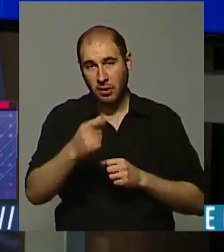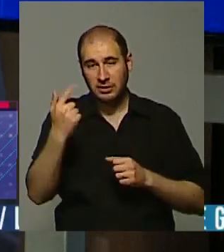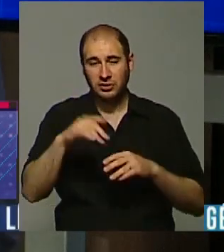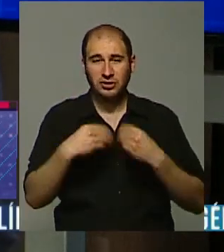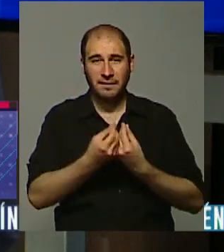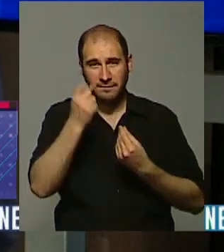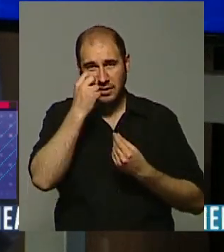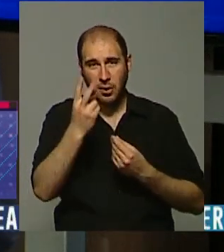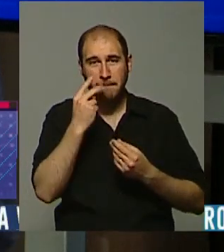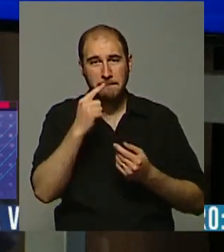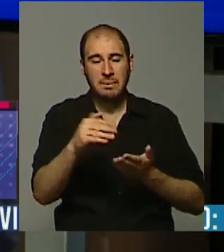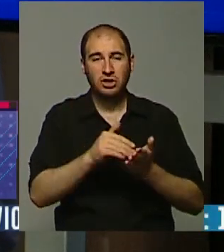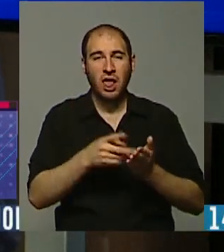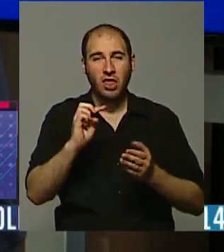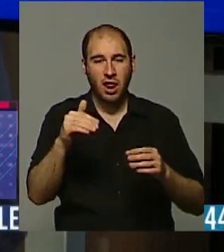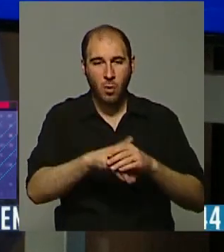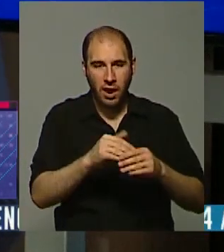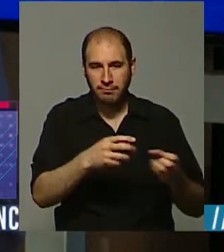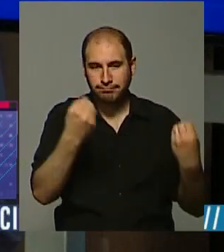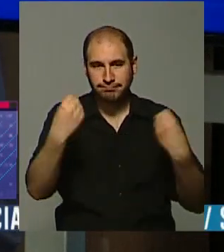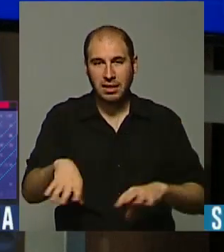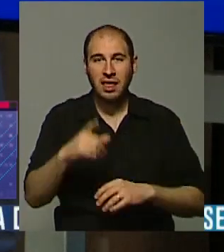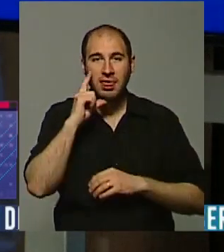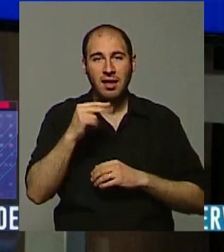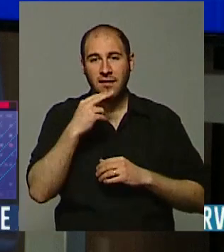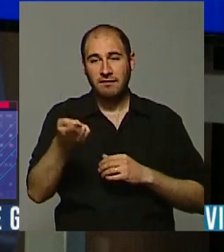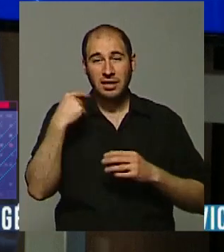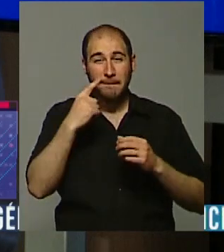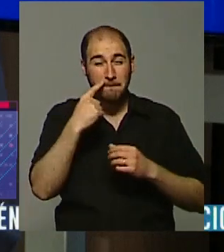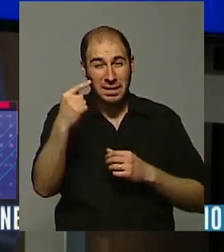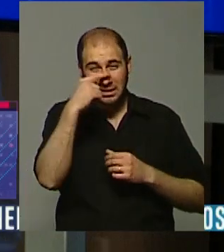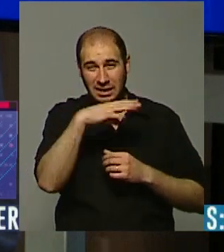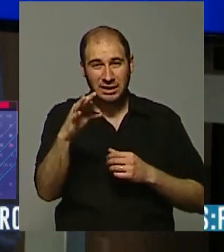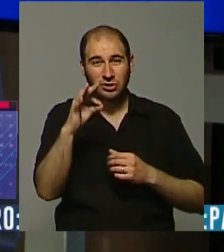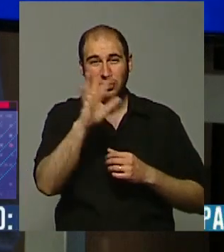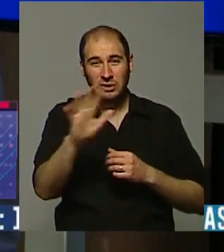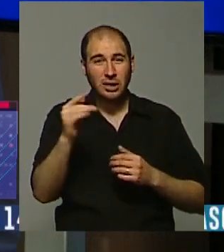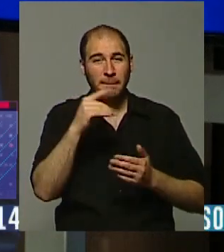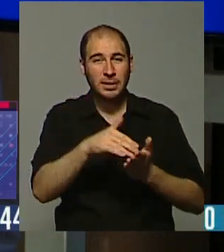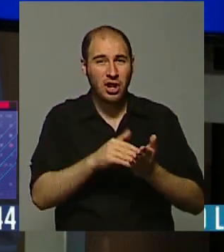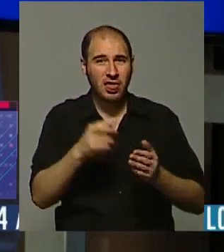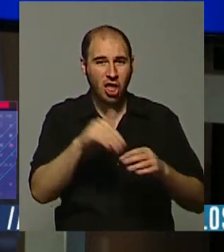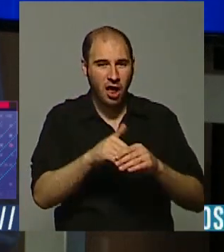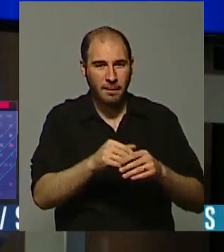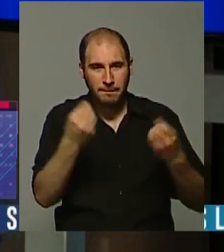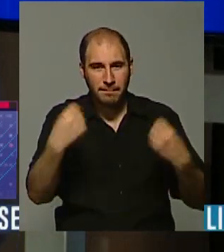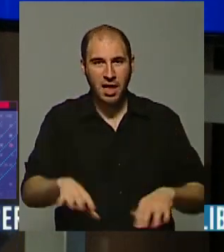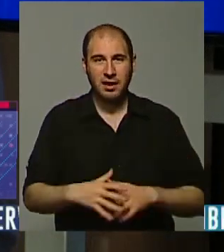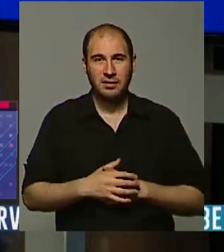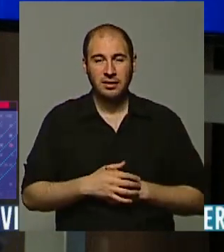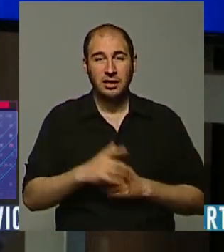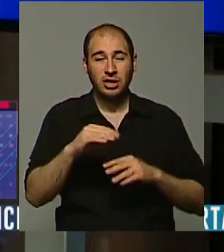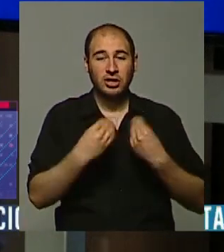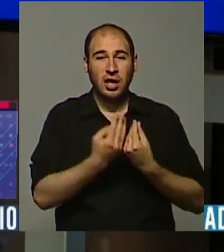perdieron 22.000 millones de dólares de reservas. Uh-huh. Solo el viernes se perdieron 1.755 millones de reservas. Ya estamos en